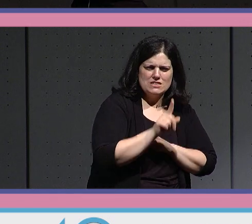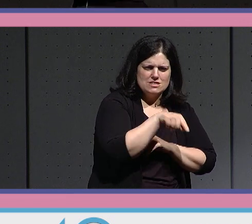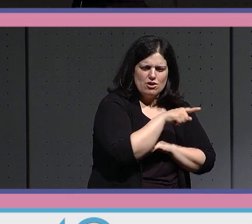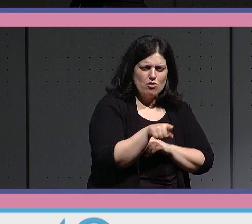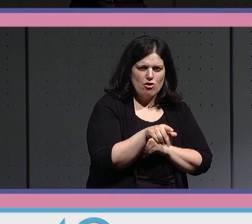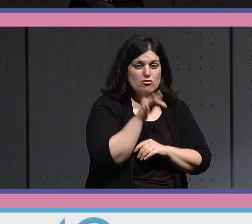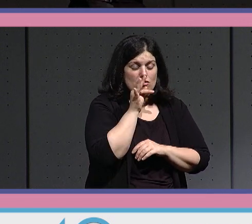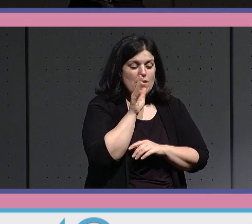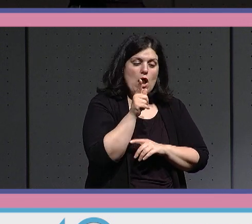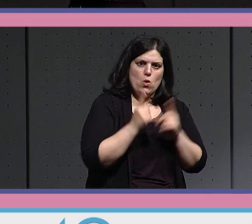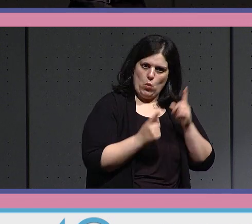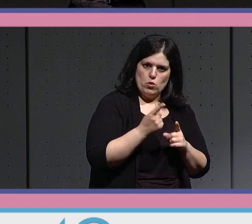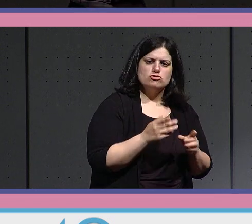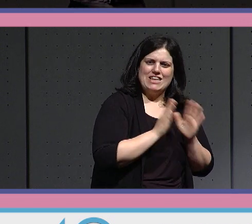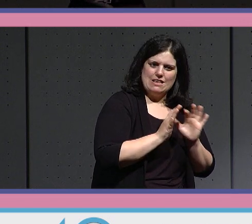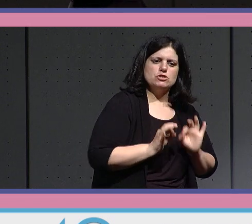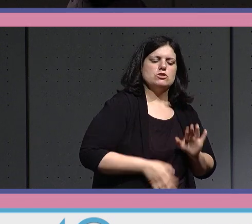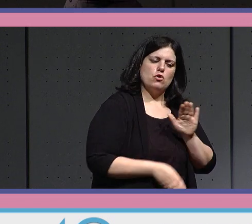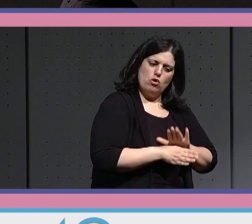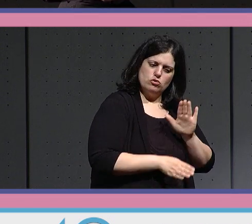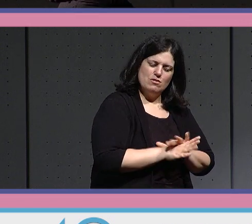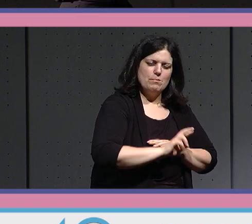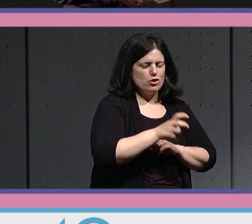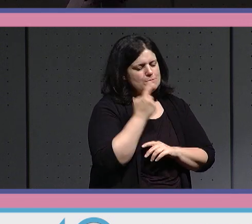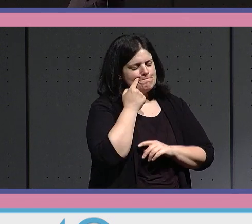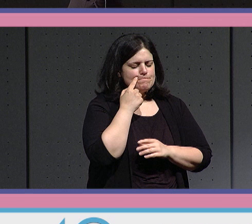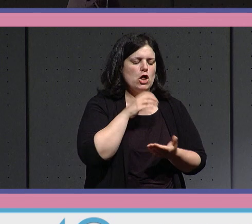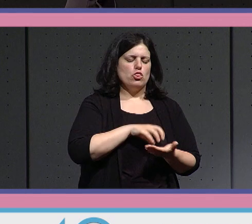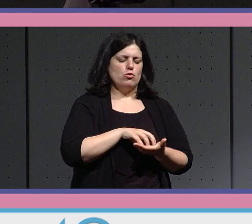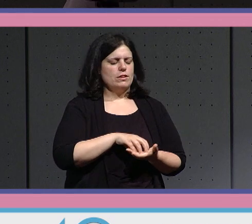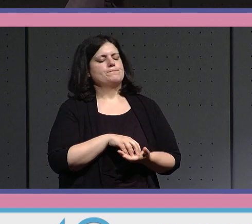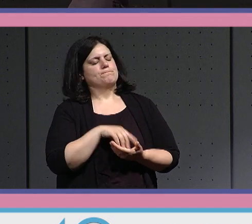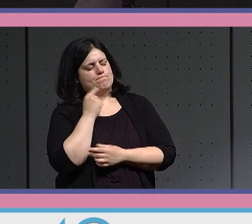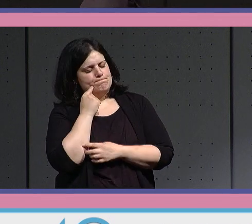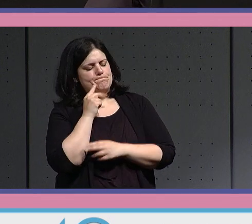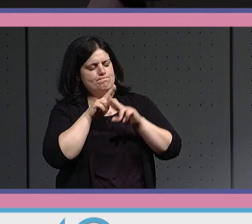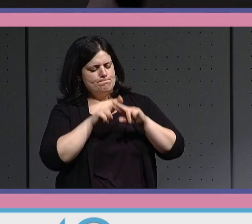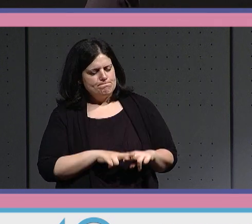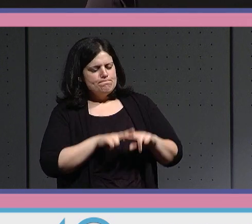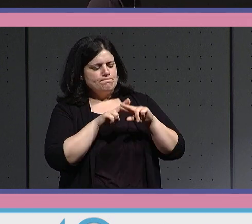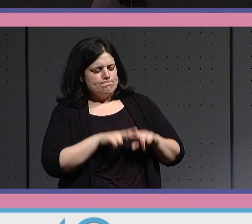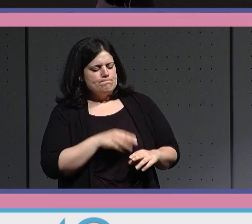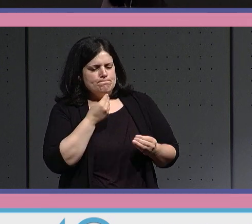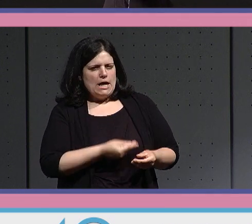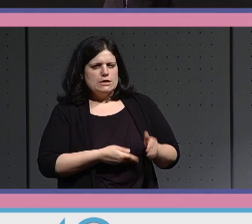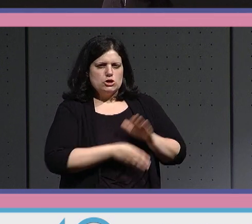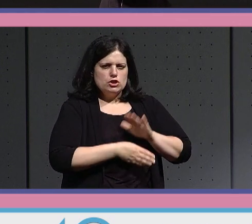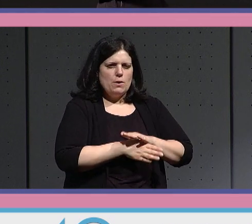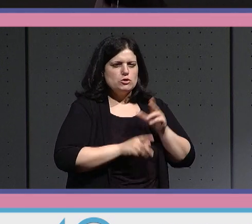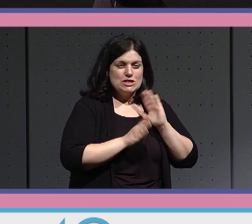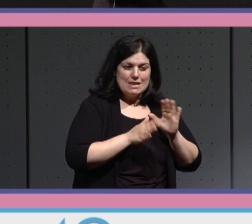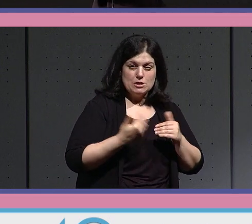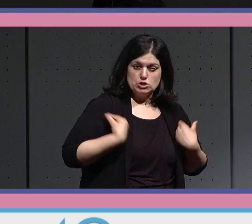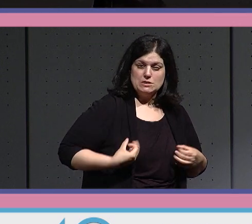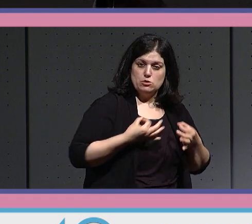oportunidades habrá que seguir utilizándolos y estará bien hacerlo, pero esa pregunta hay que hacérsela y hay que reevaluar y hay que ver la conveniencia de continuar o no con esos